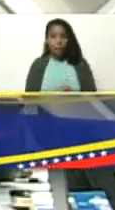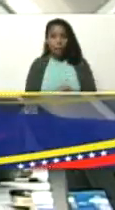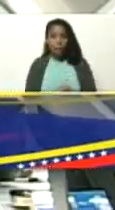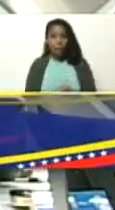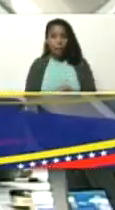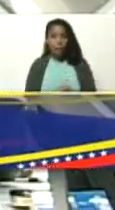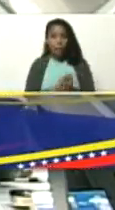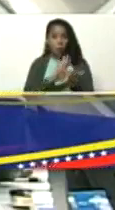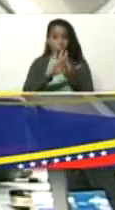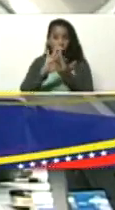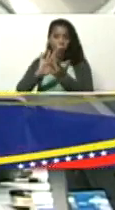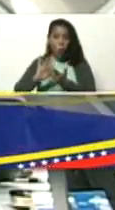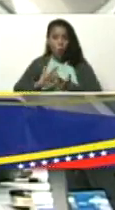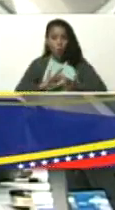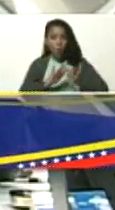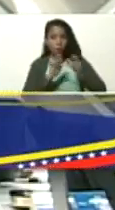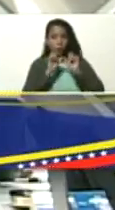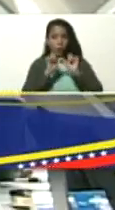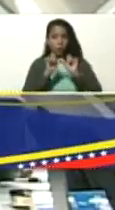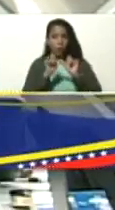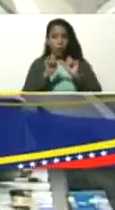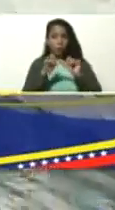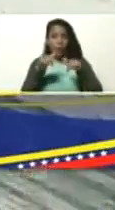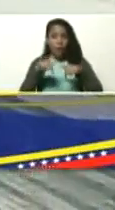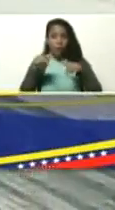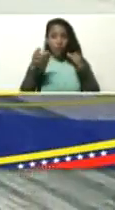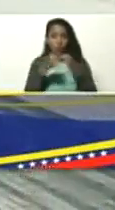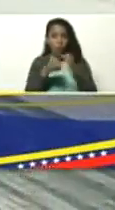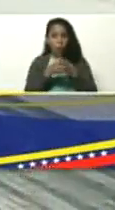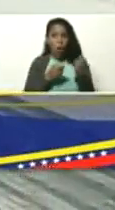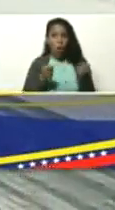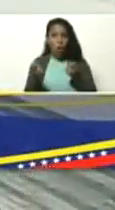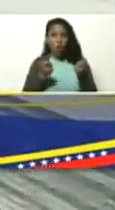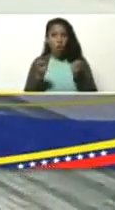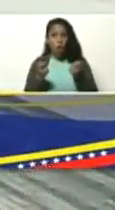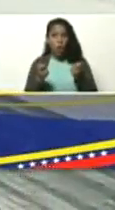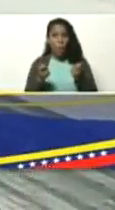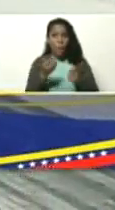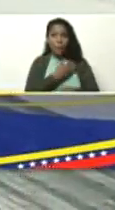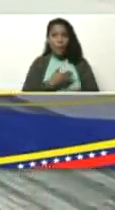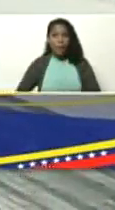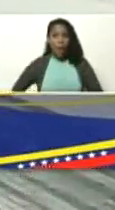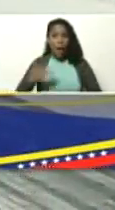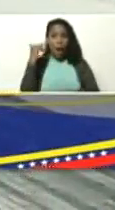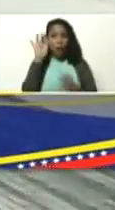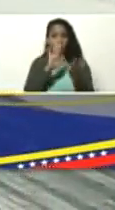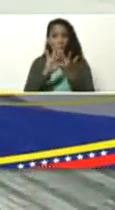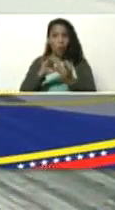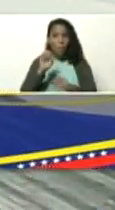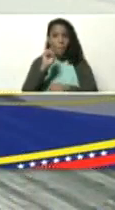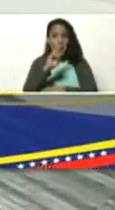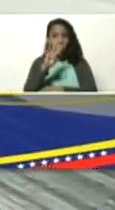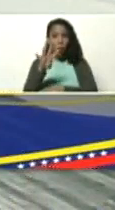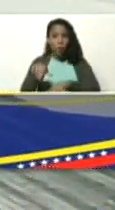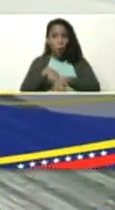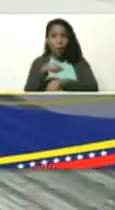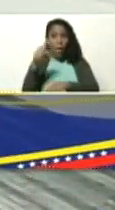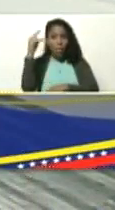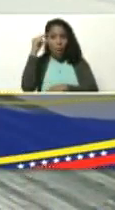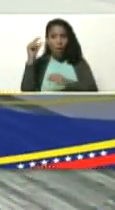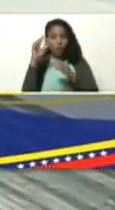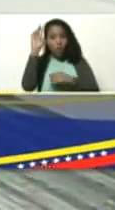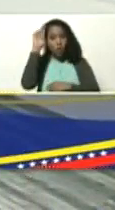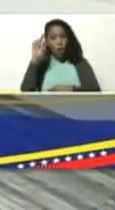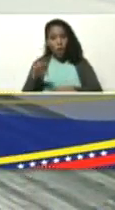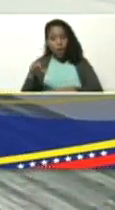en conexión permanente. Pues desde este puesto de comando presidencial tenemos conexión las 24 horas del día, de todos los